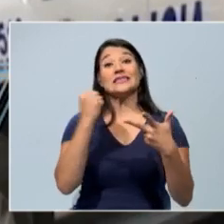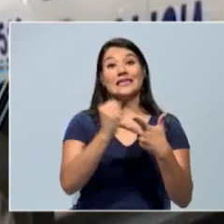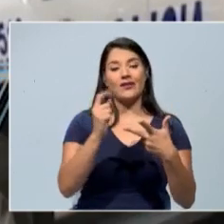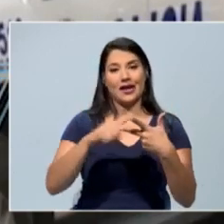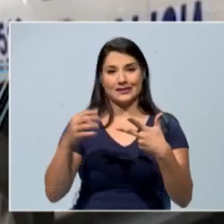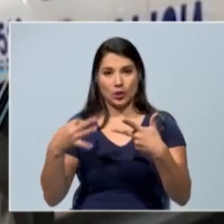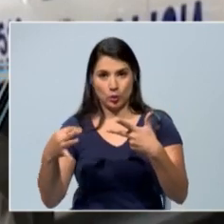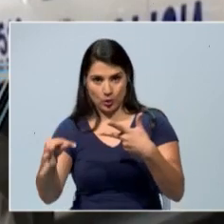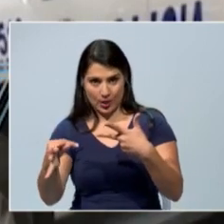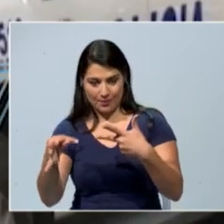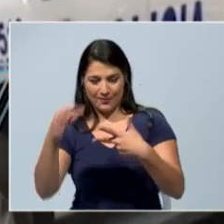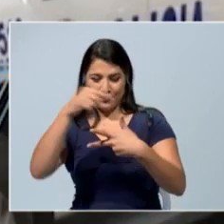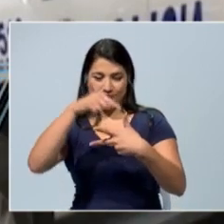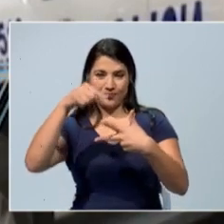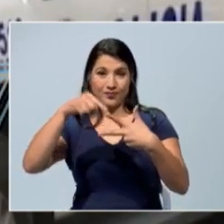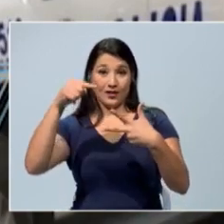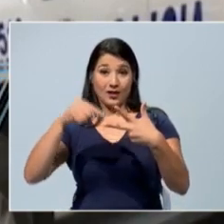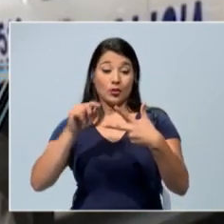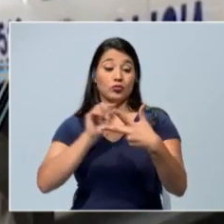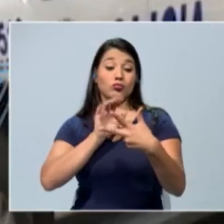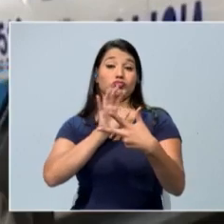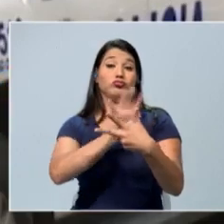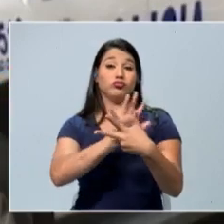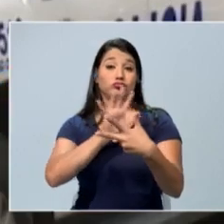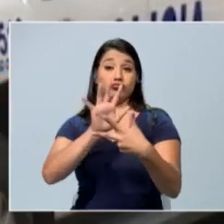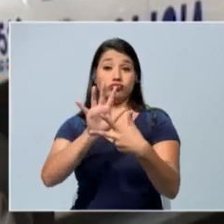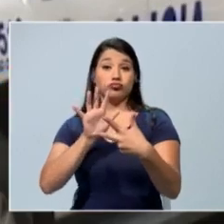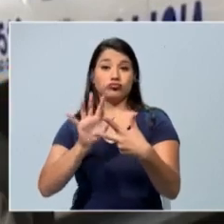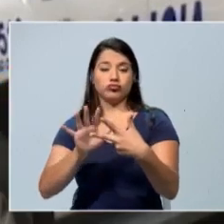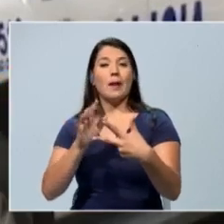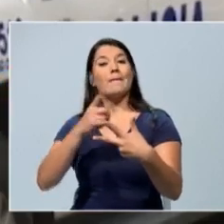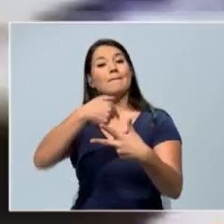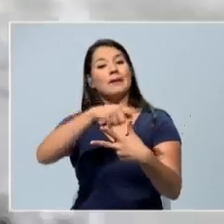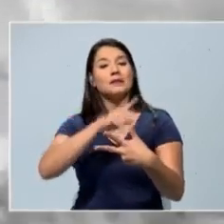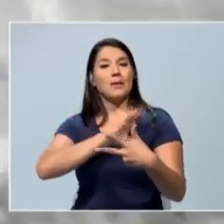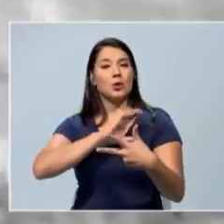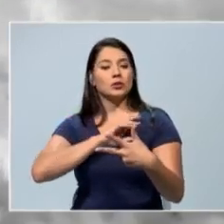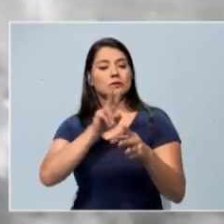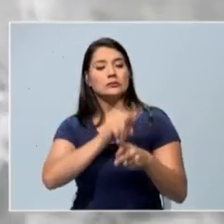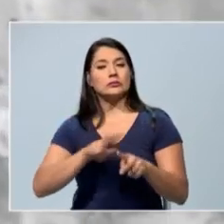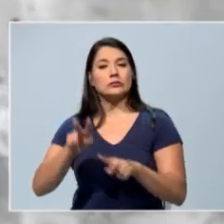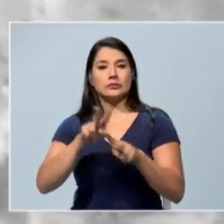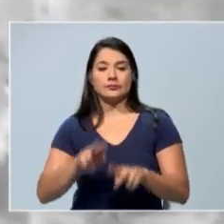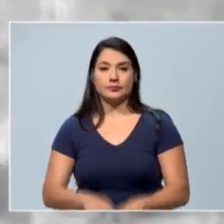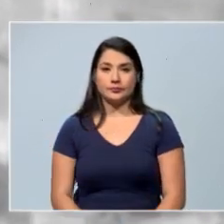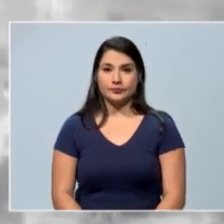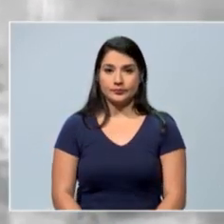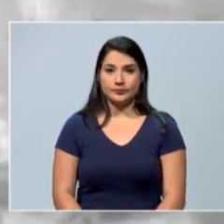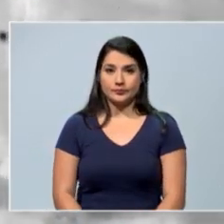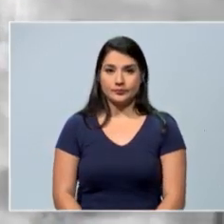personas atienda de incidentes y esté generando un recorrido aquí en esta zona.